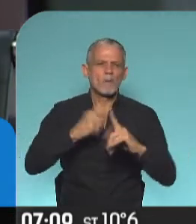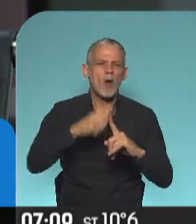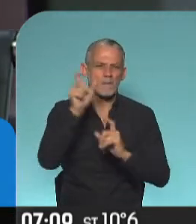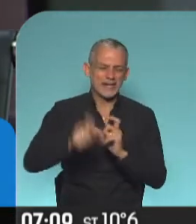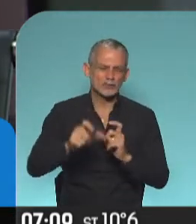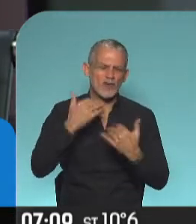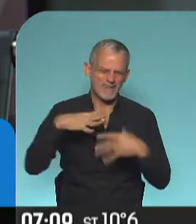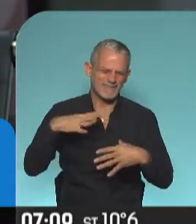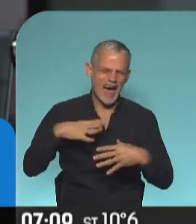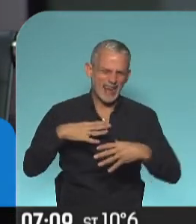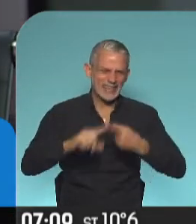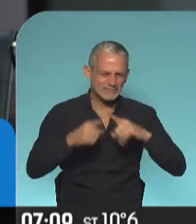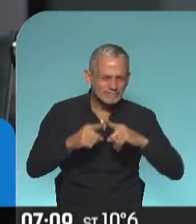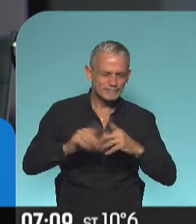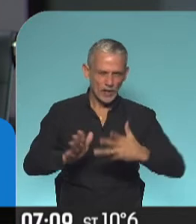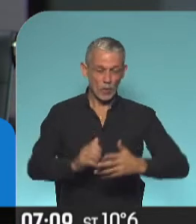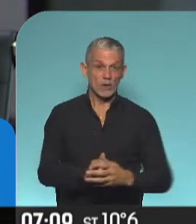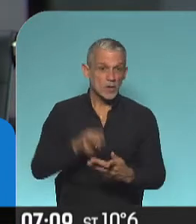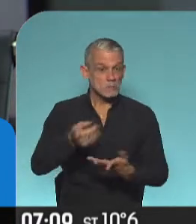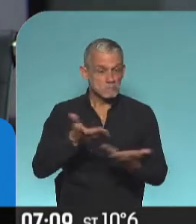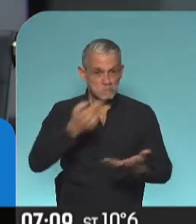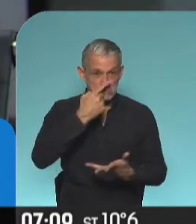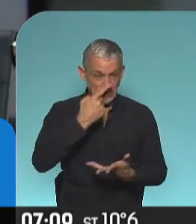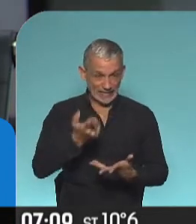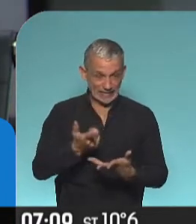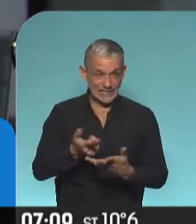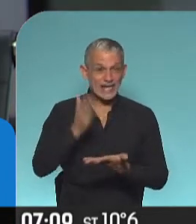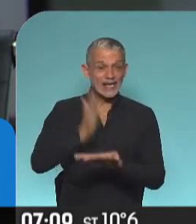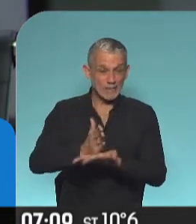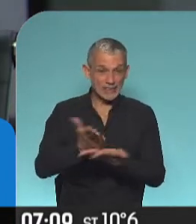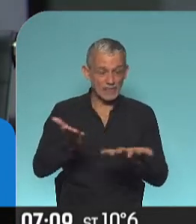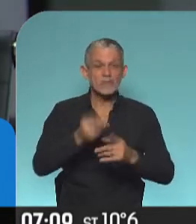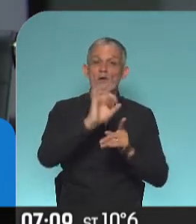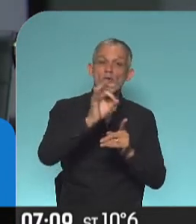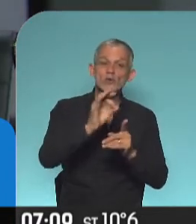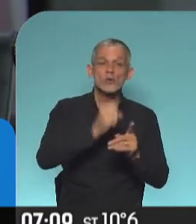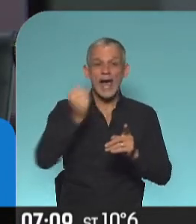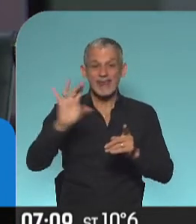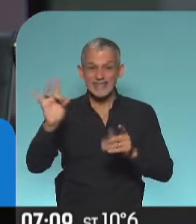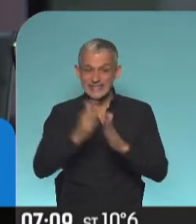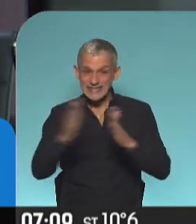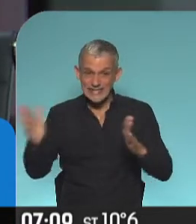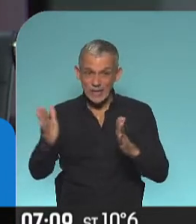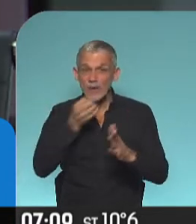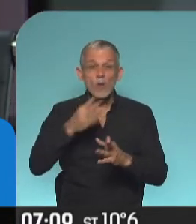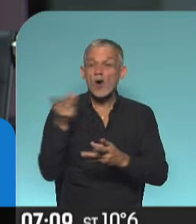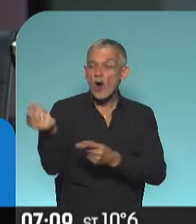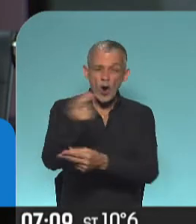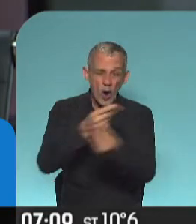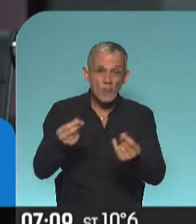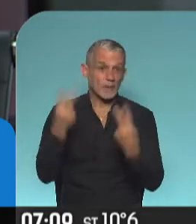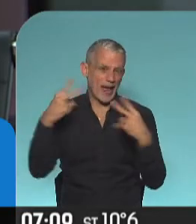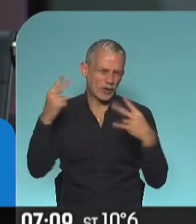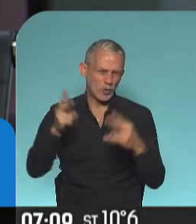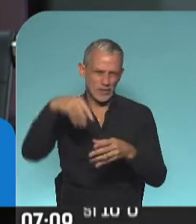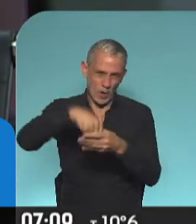todavía no se dio a conocer. Pero es interesante que esto, entre octubre y diciembre, cualquier compra que hagas para